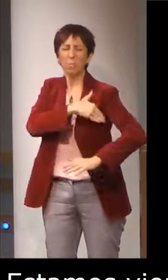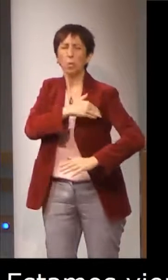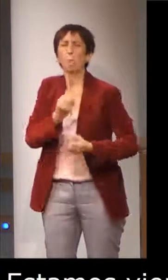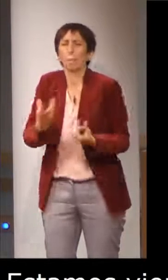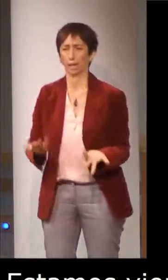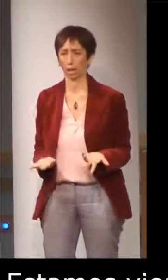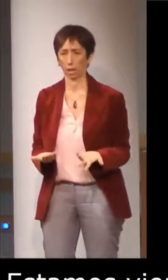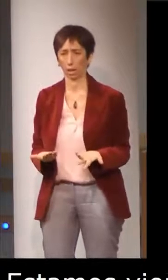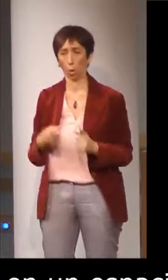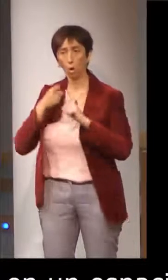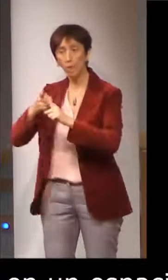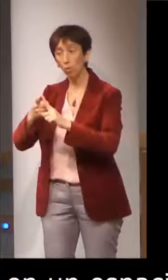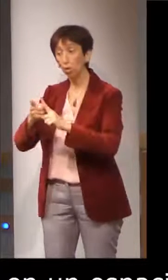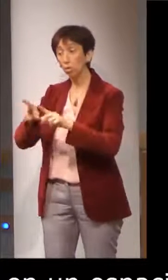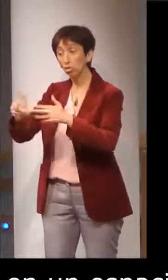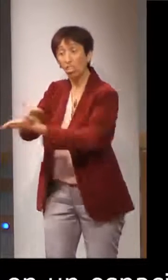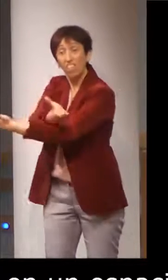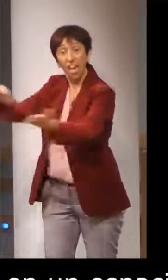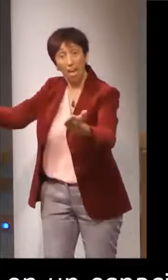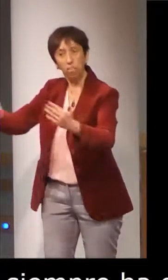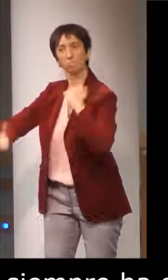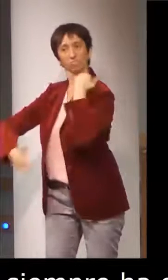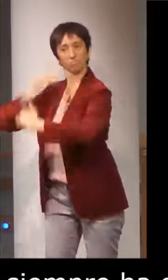una gran aliada del bienestar social.